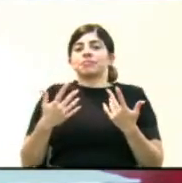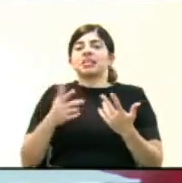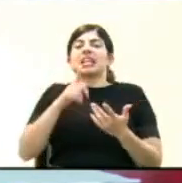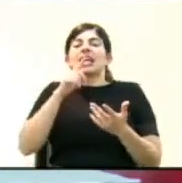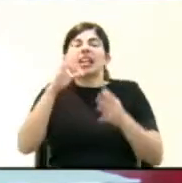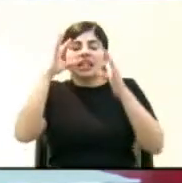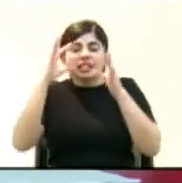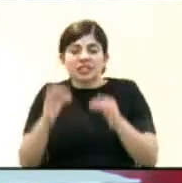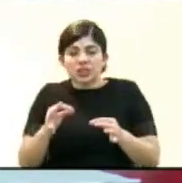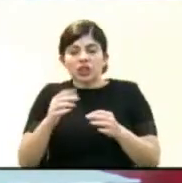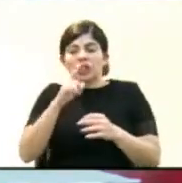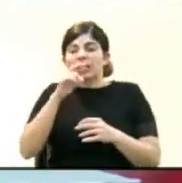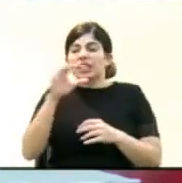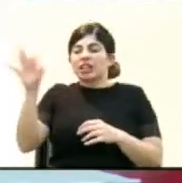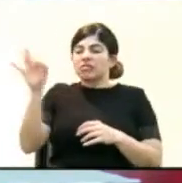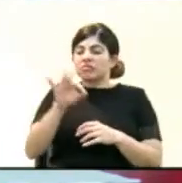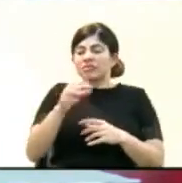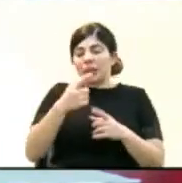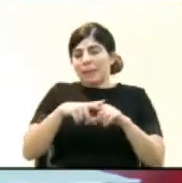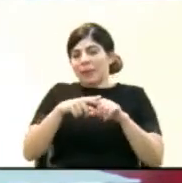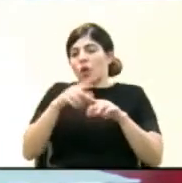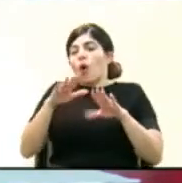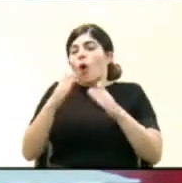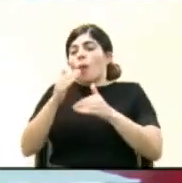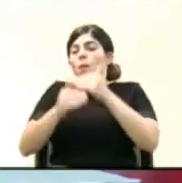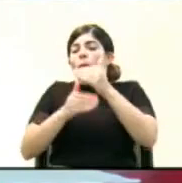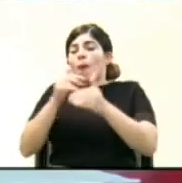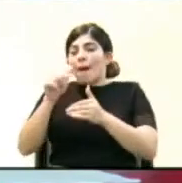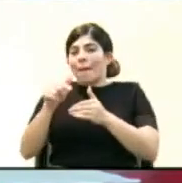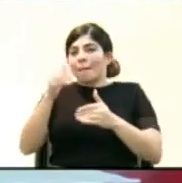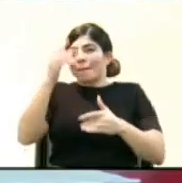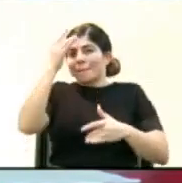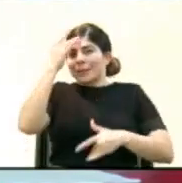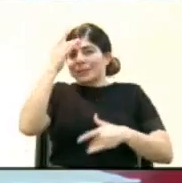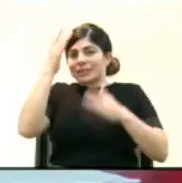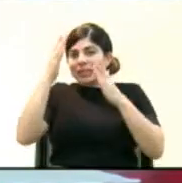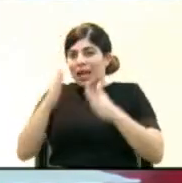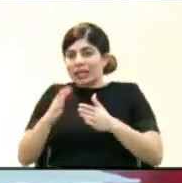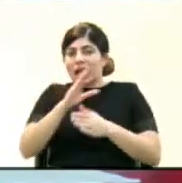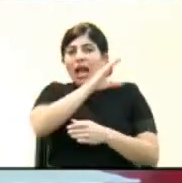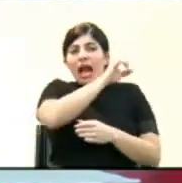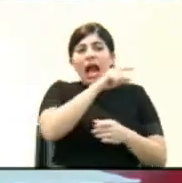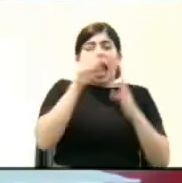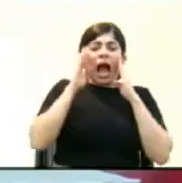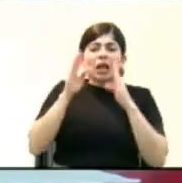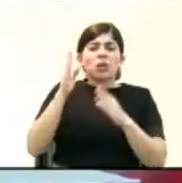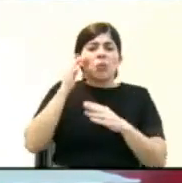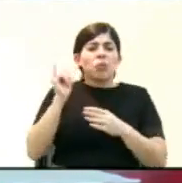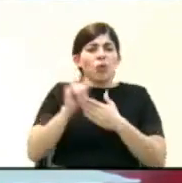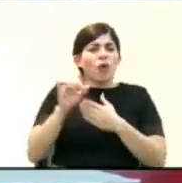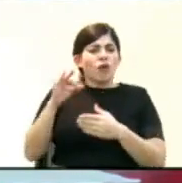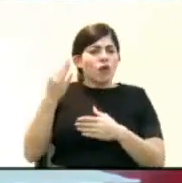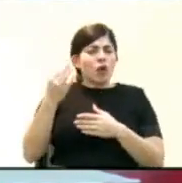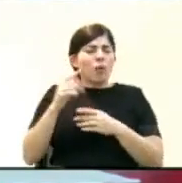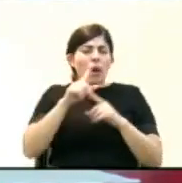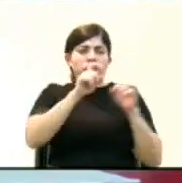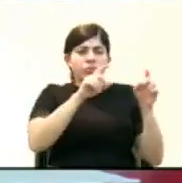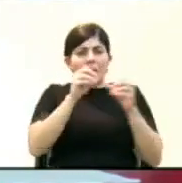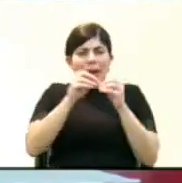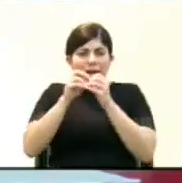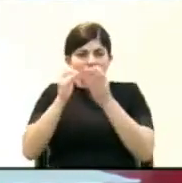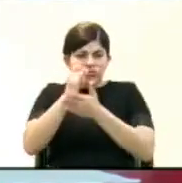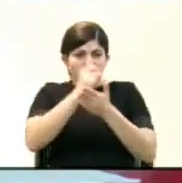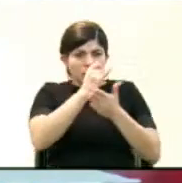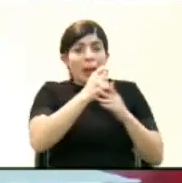decisión y elección tomó ese paciente y cuál era la capacidad de la caja en ese momento. Pero